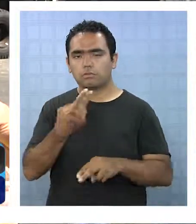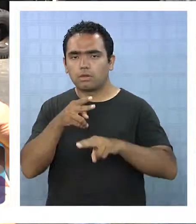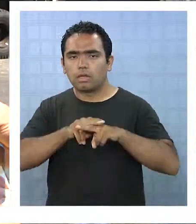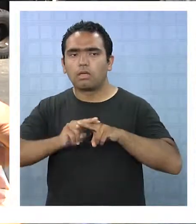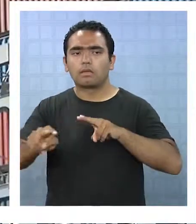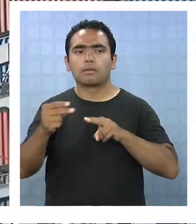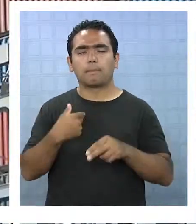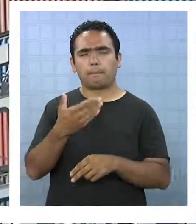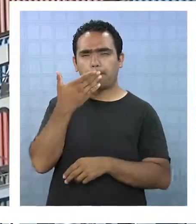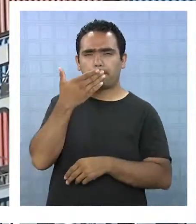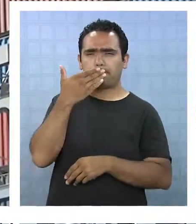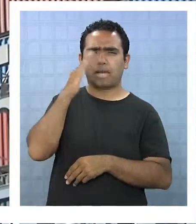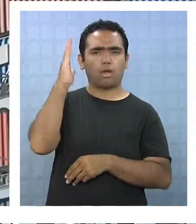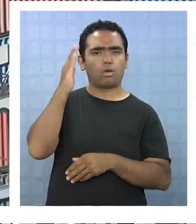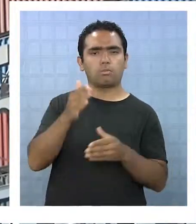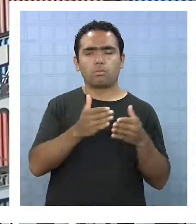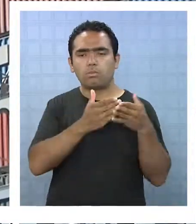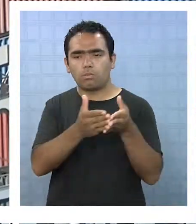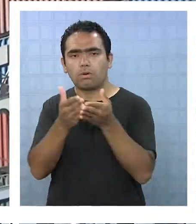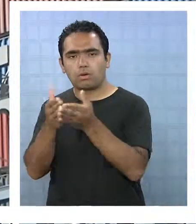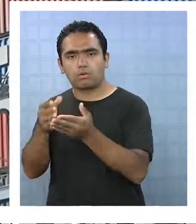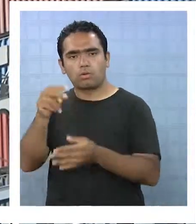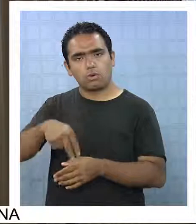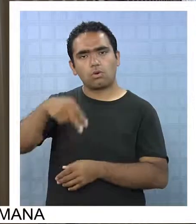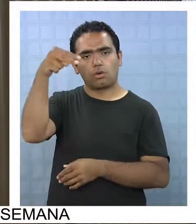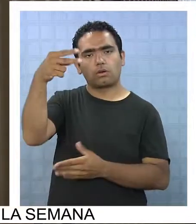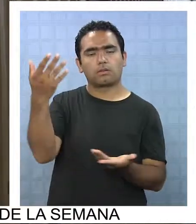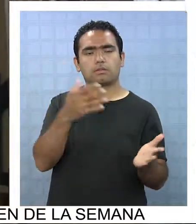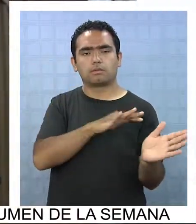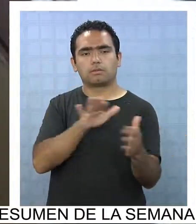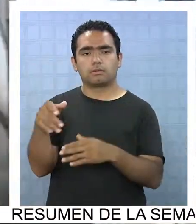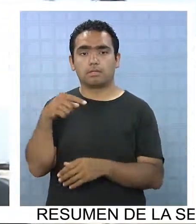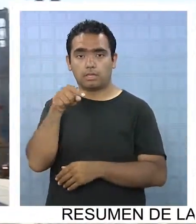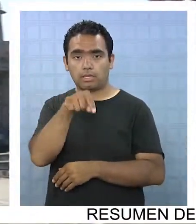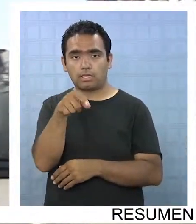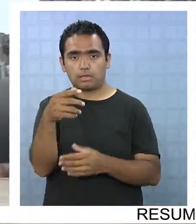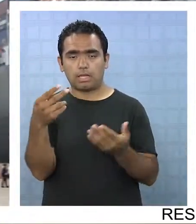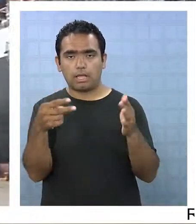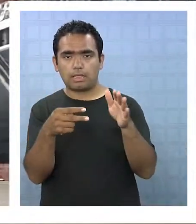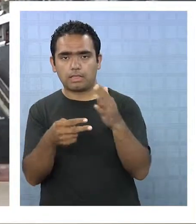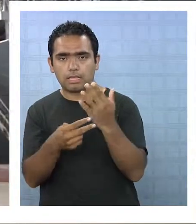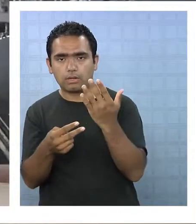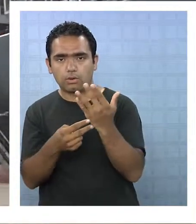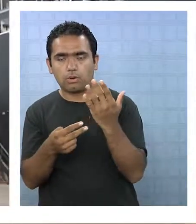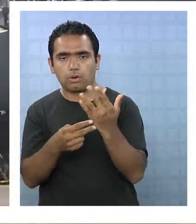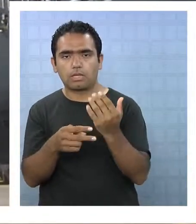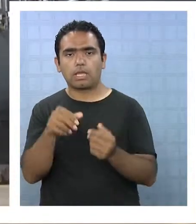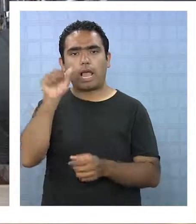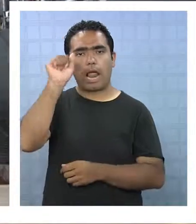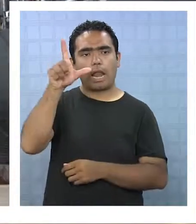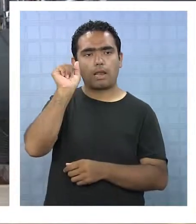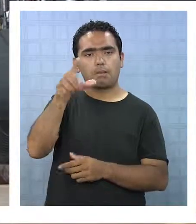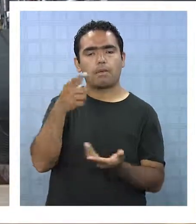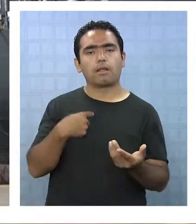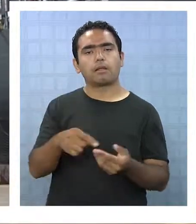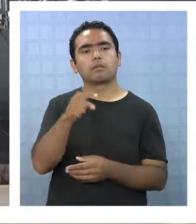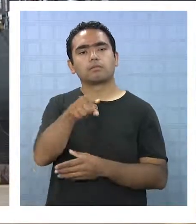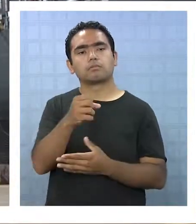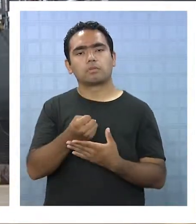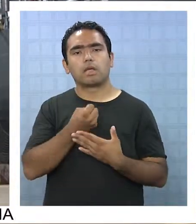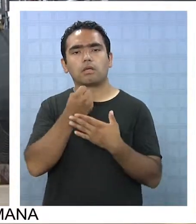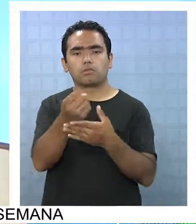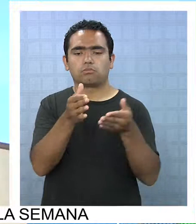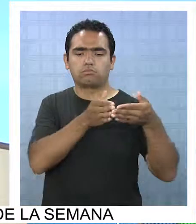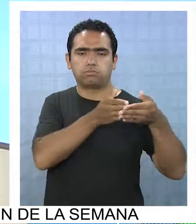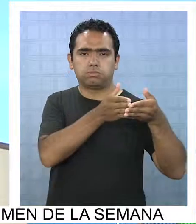de ser el mejor puerto de la zona norte de nuestro país. Esta es una tecnología alemana que permitirá atender naves Superpost